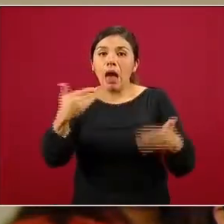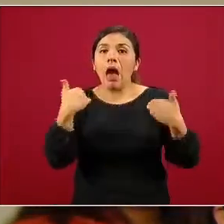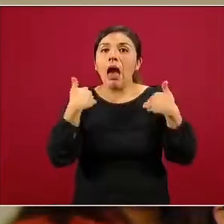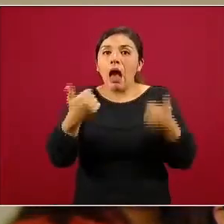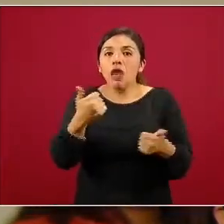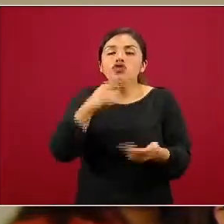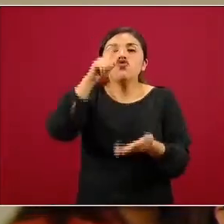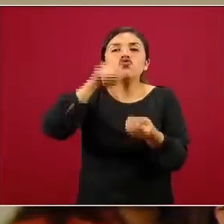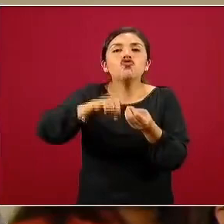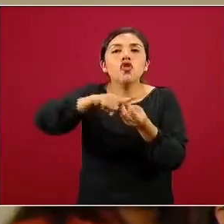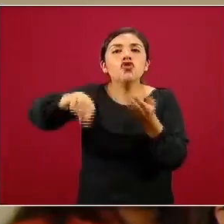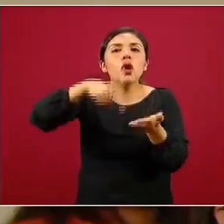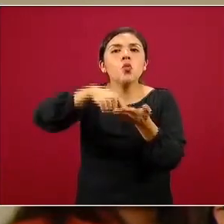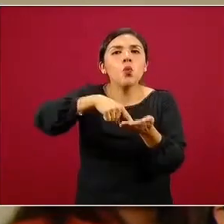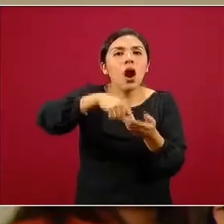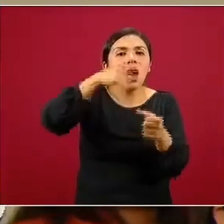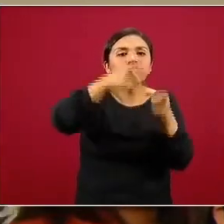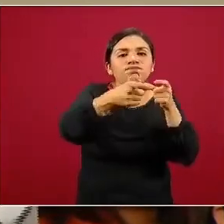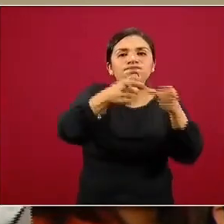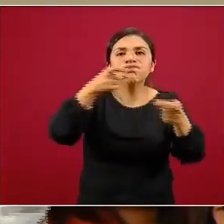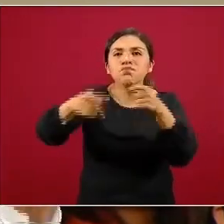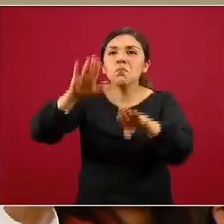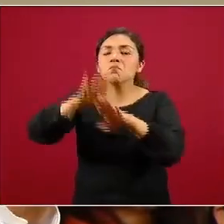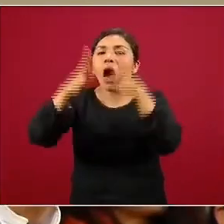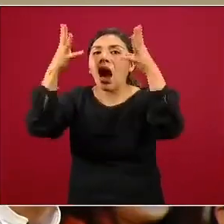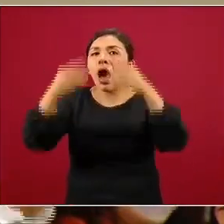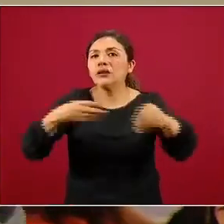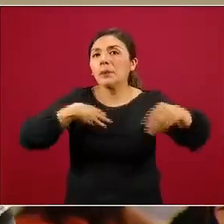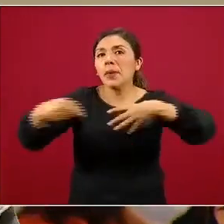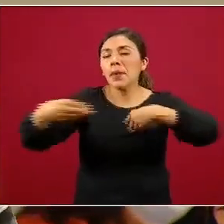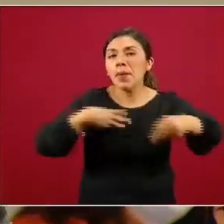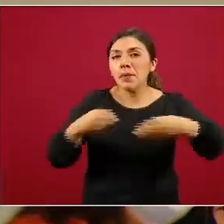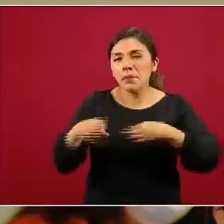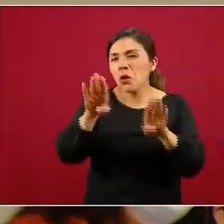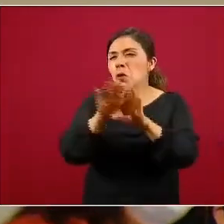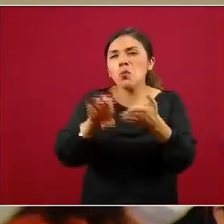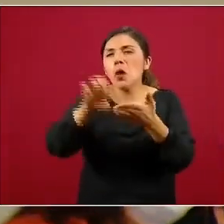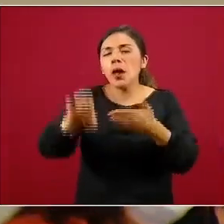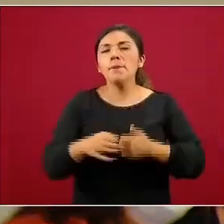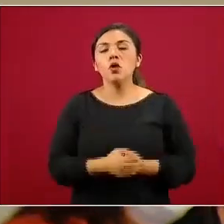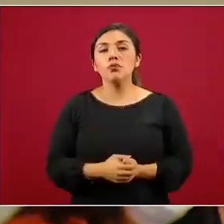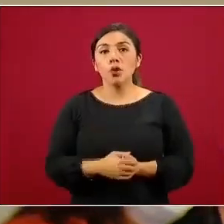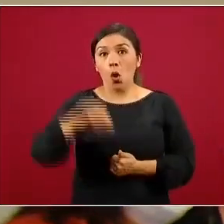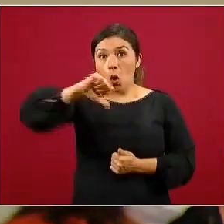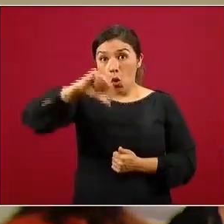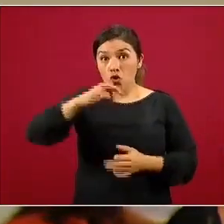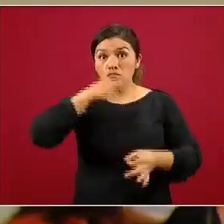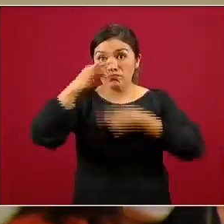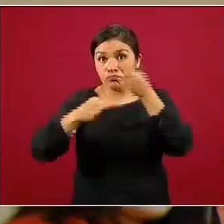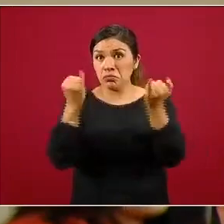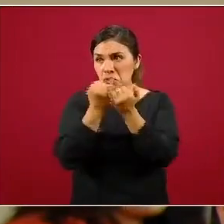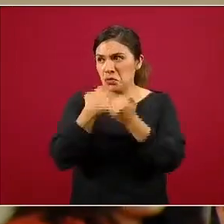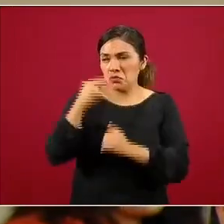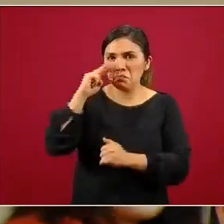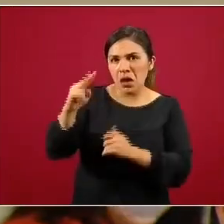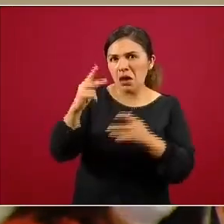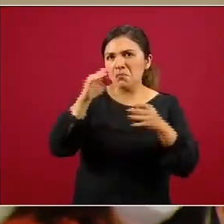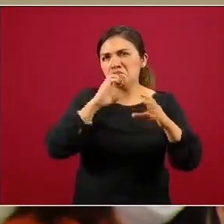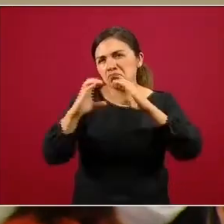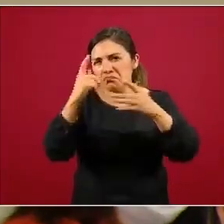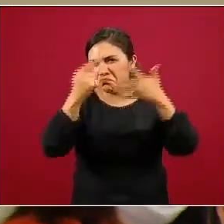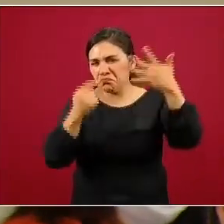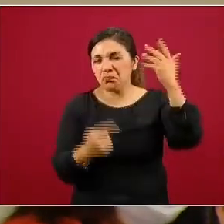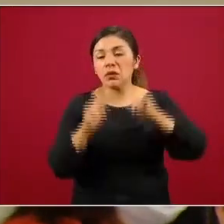ubica perfectamente bien los lugares donde hay más alto contagio. Un ejemplo, hoy sale publicado también en algunos medios